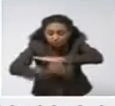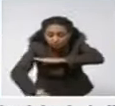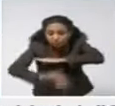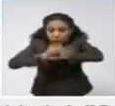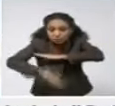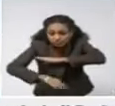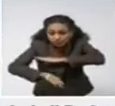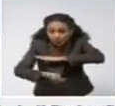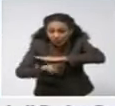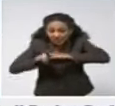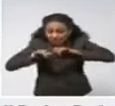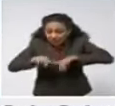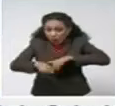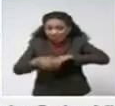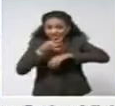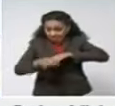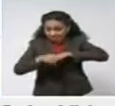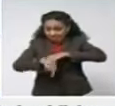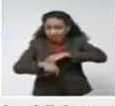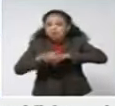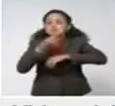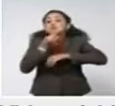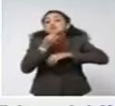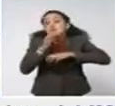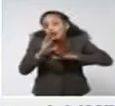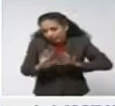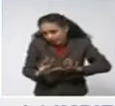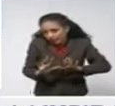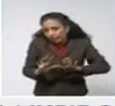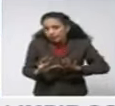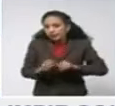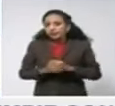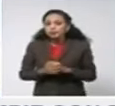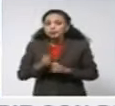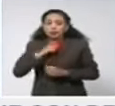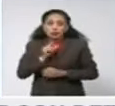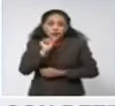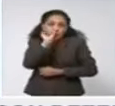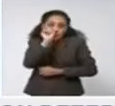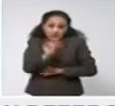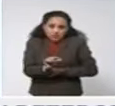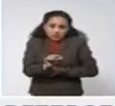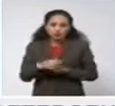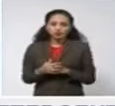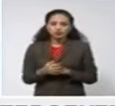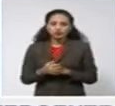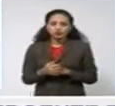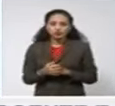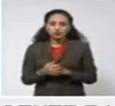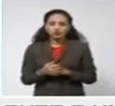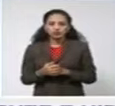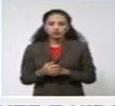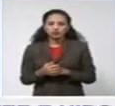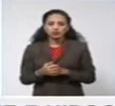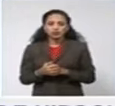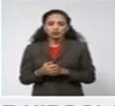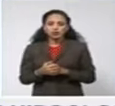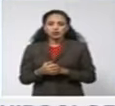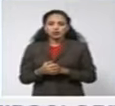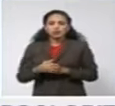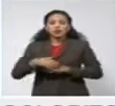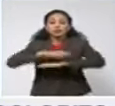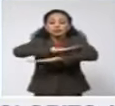más importante, pudiera ser. También estamos hablando a lo mejor de una persona que expectora, que tiene un estornudo fuerte,